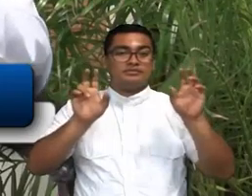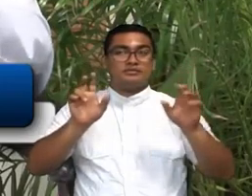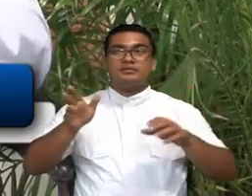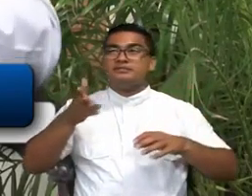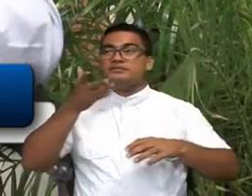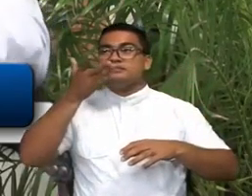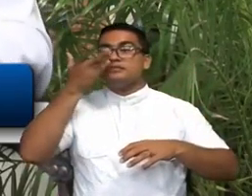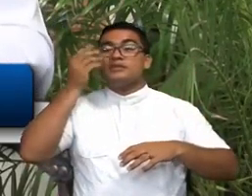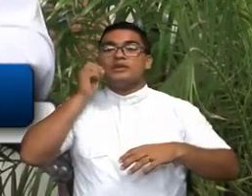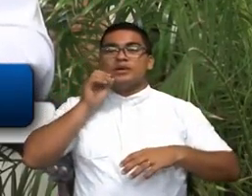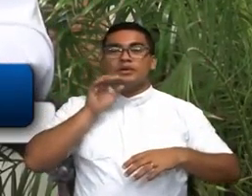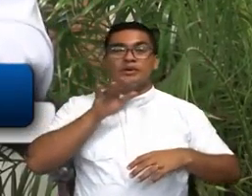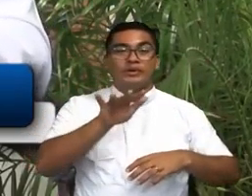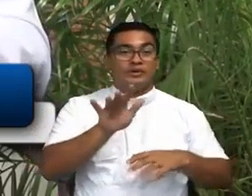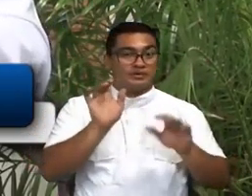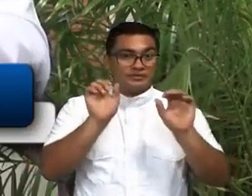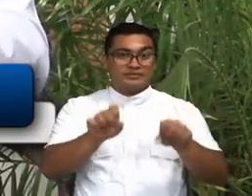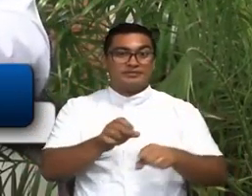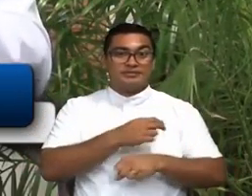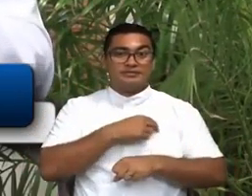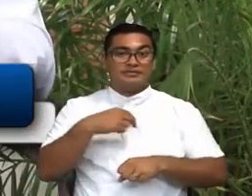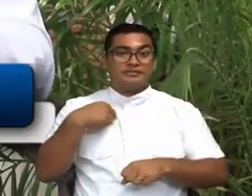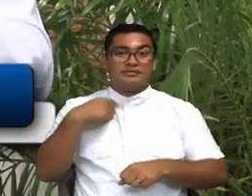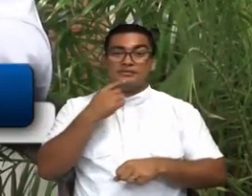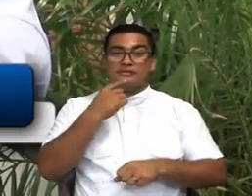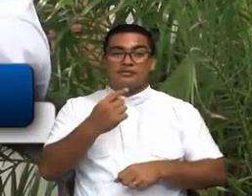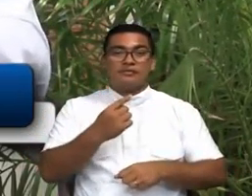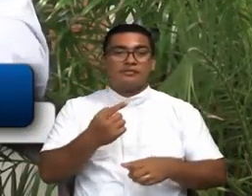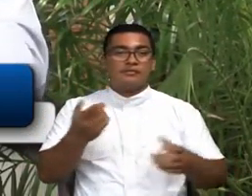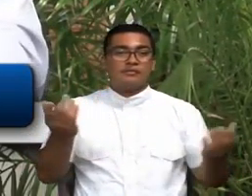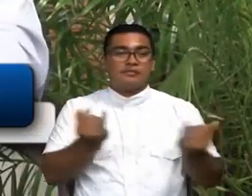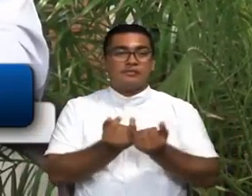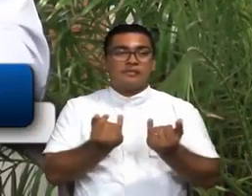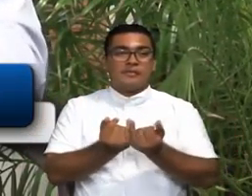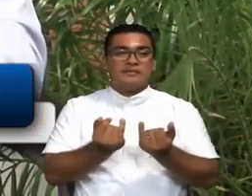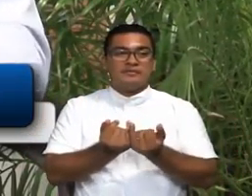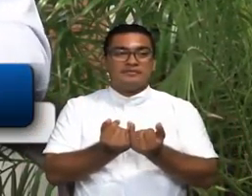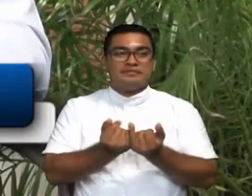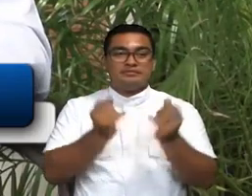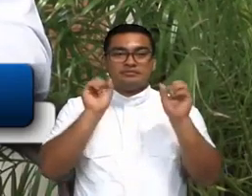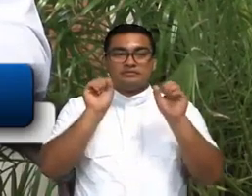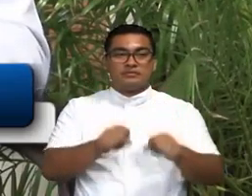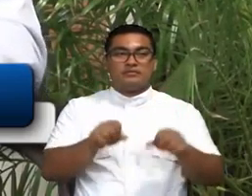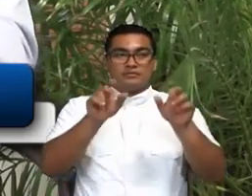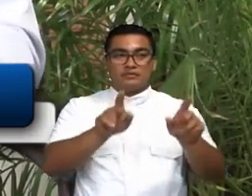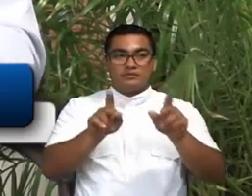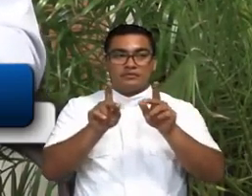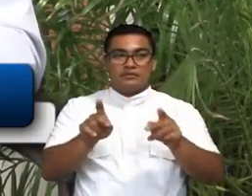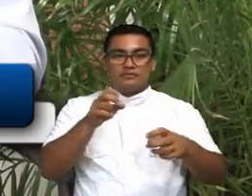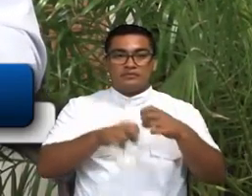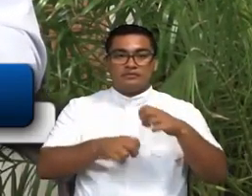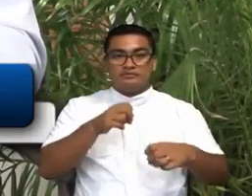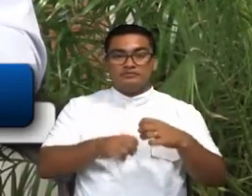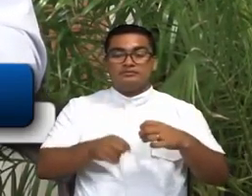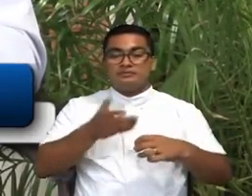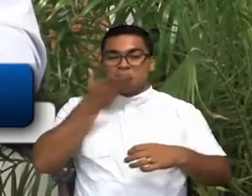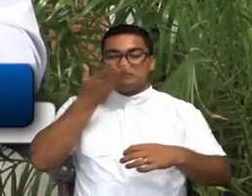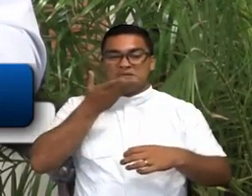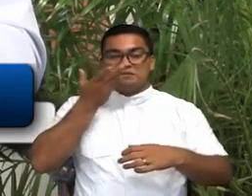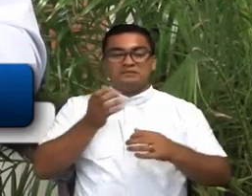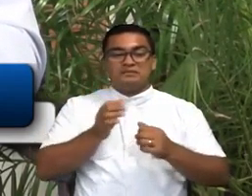Entonces esto no se produce, ¿ya? No hay ese cambio, ¿ya? Y hay problemas de respiración. Aparte